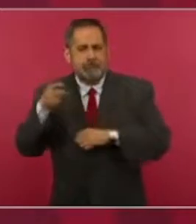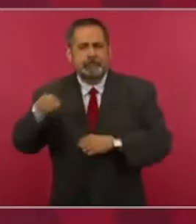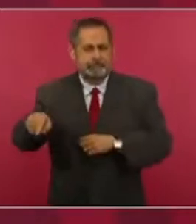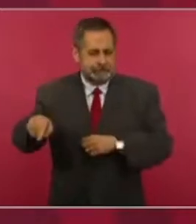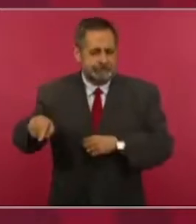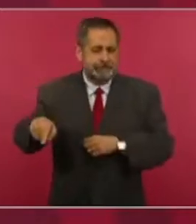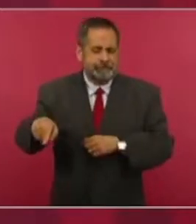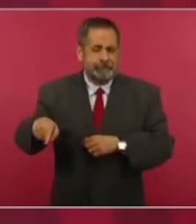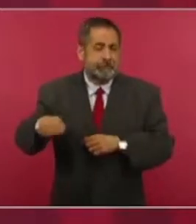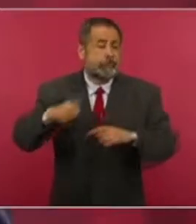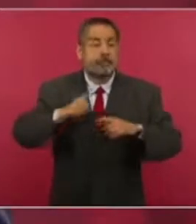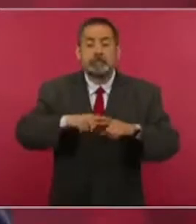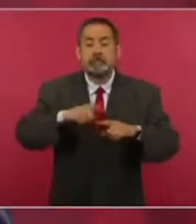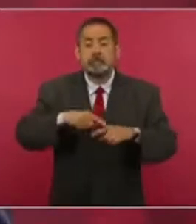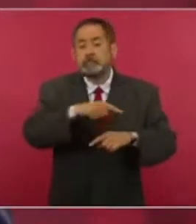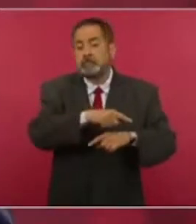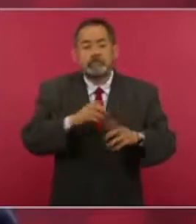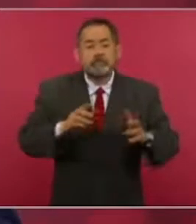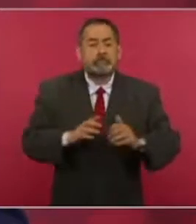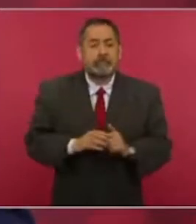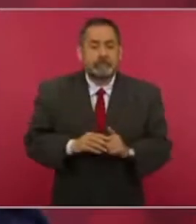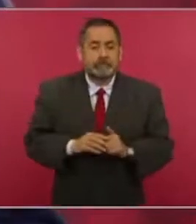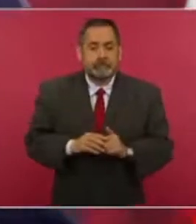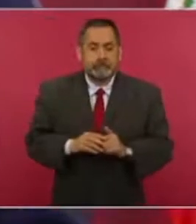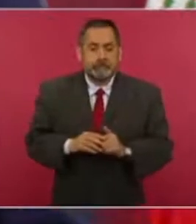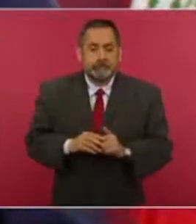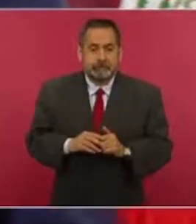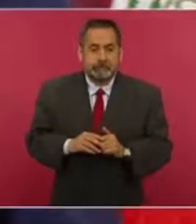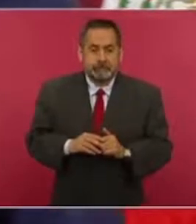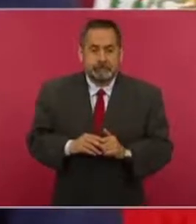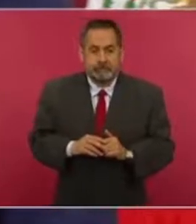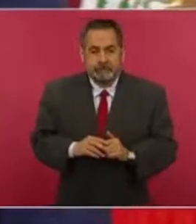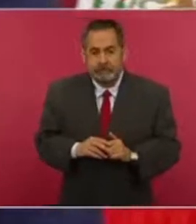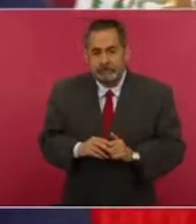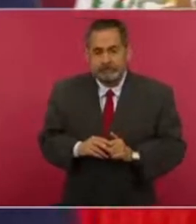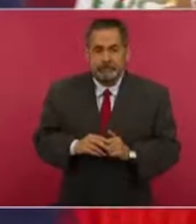porque alguien había